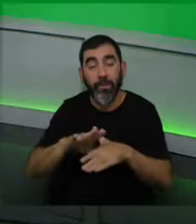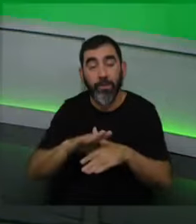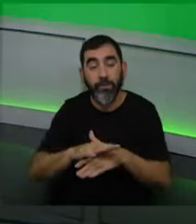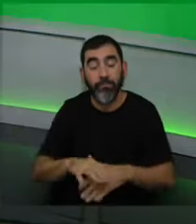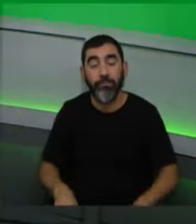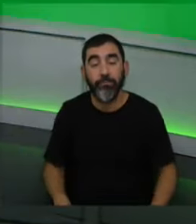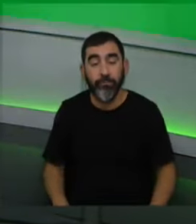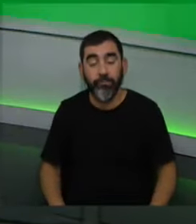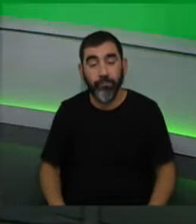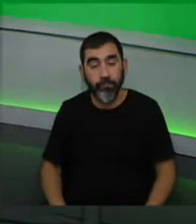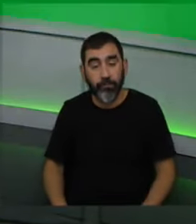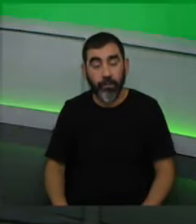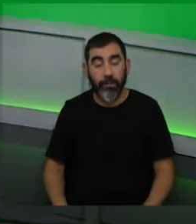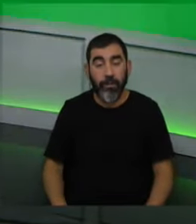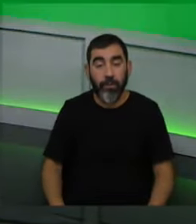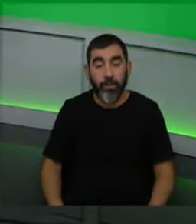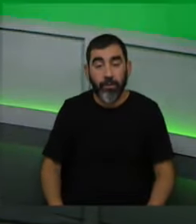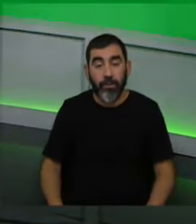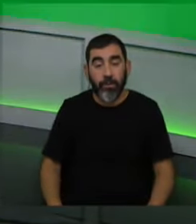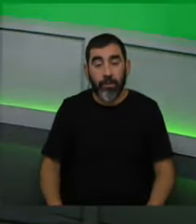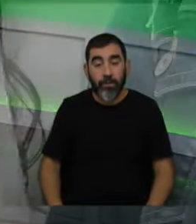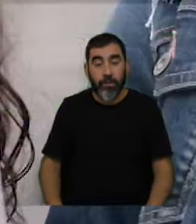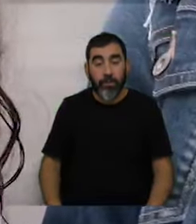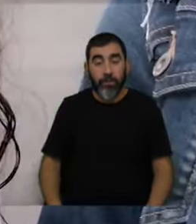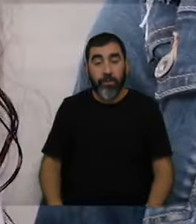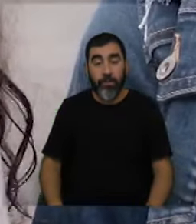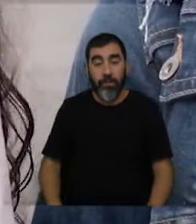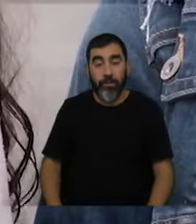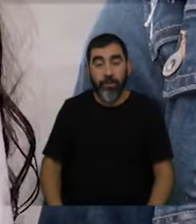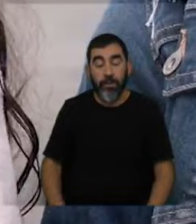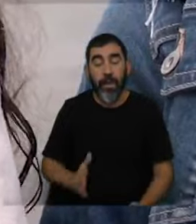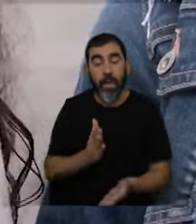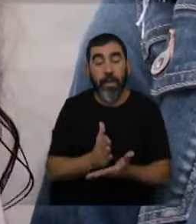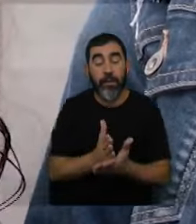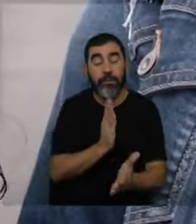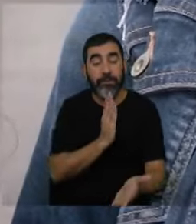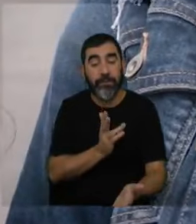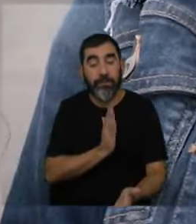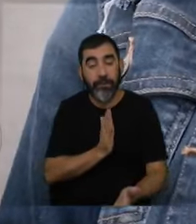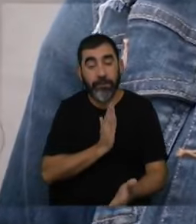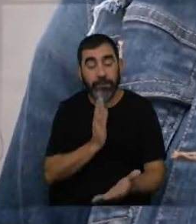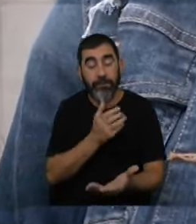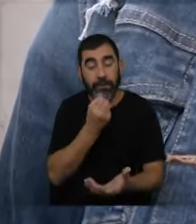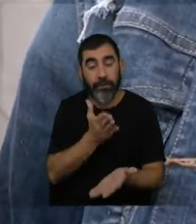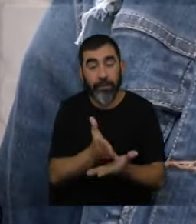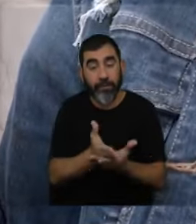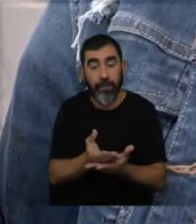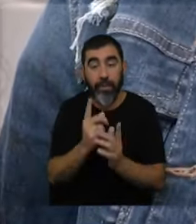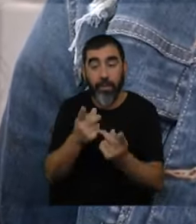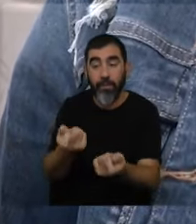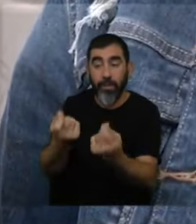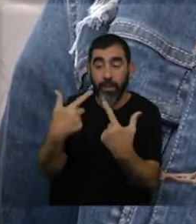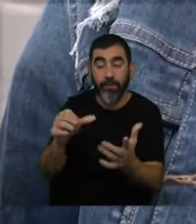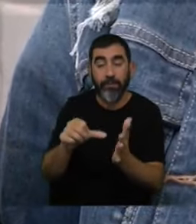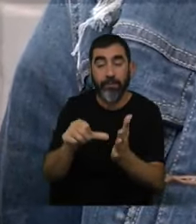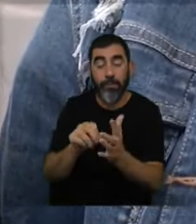para visibilizar esta situación Exacto el asistente personal en realidad es un beneficio que nos debería otorgar